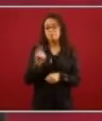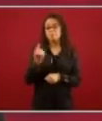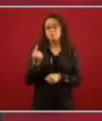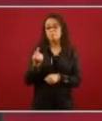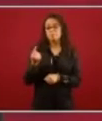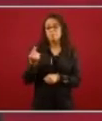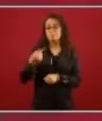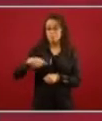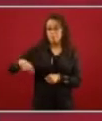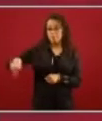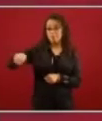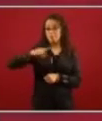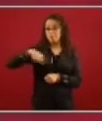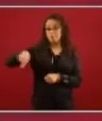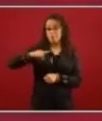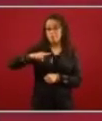del poder